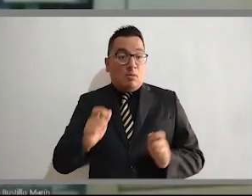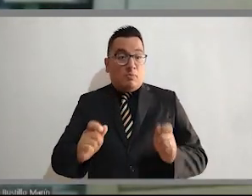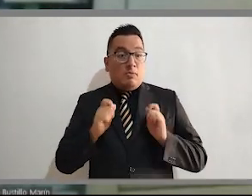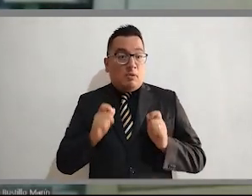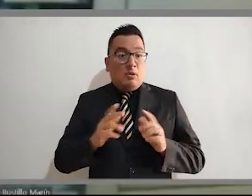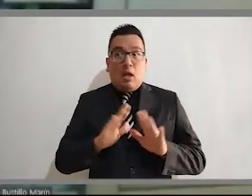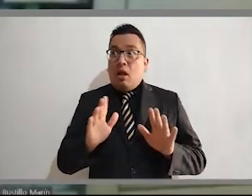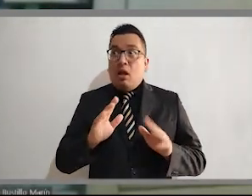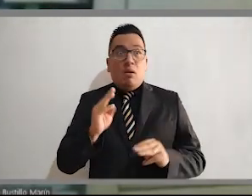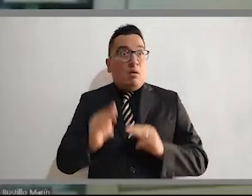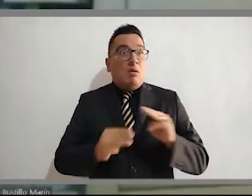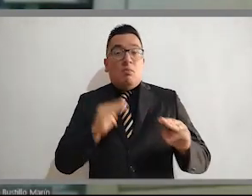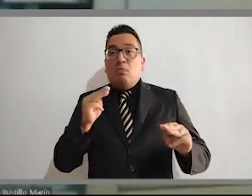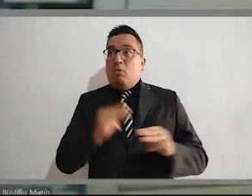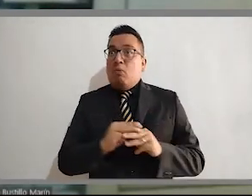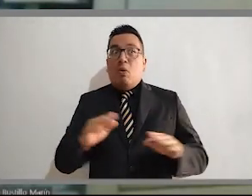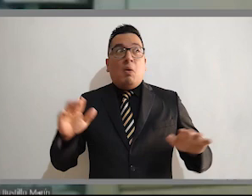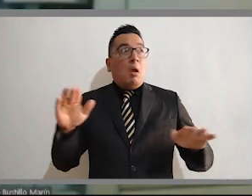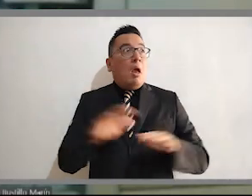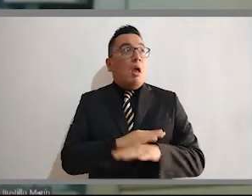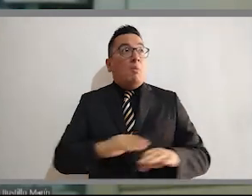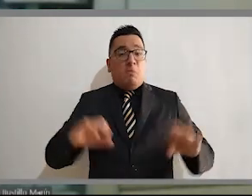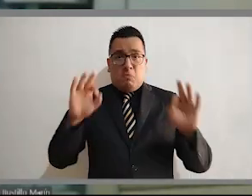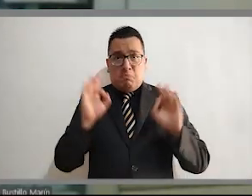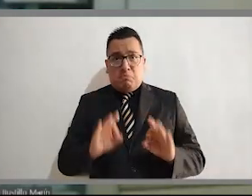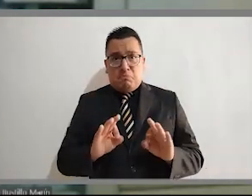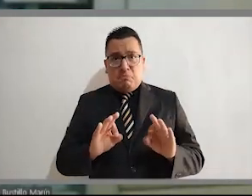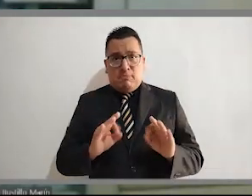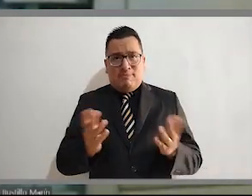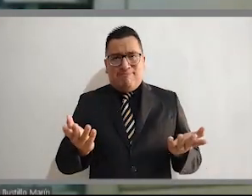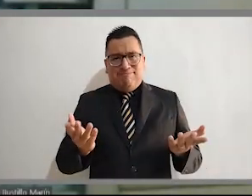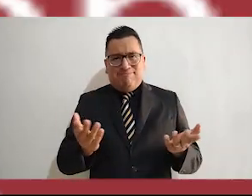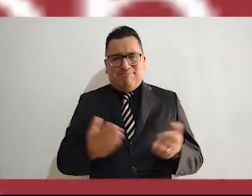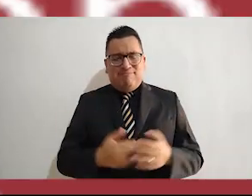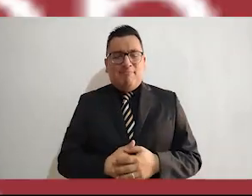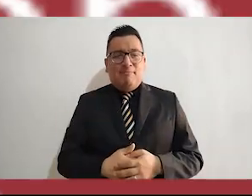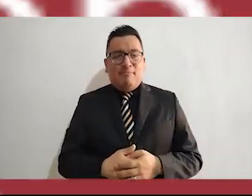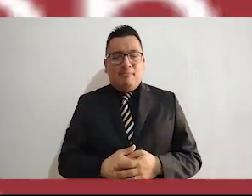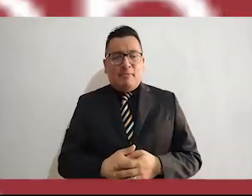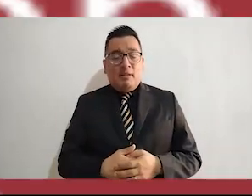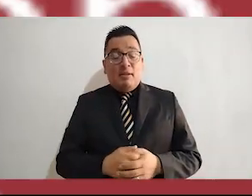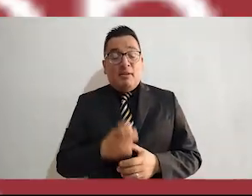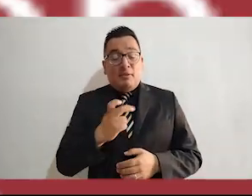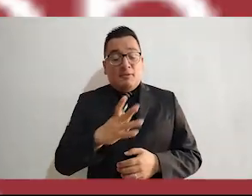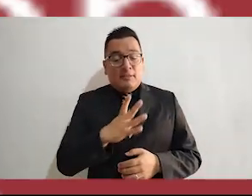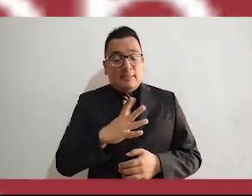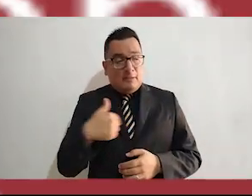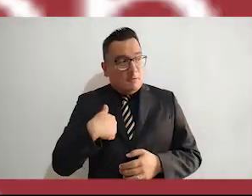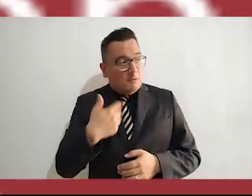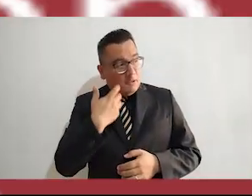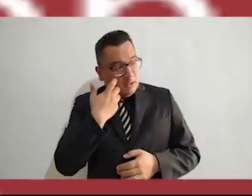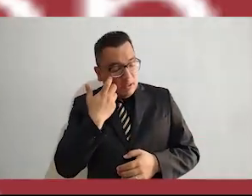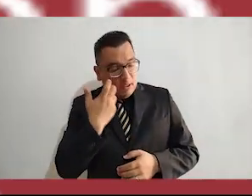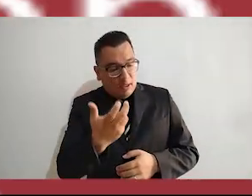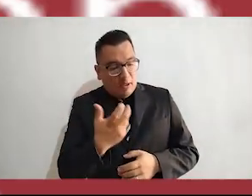el mundo y va a ser bonito, ¿no? Lo que se busca con esa paridad es acceder al cargo